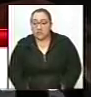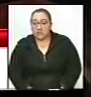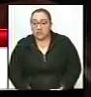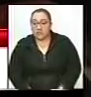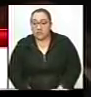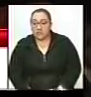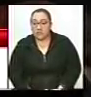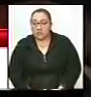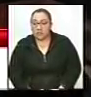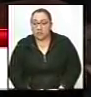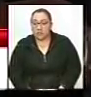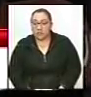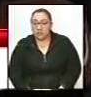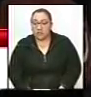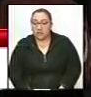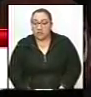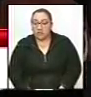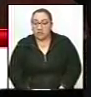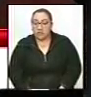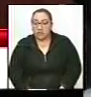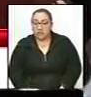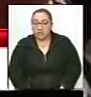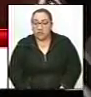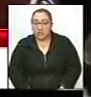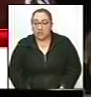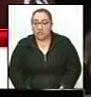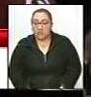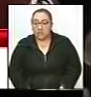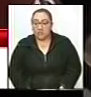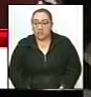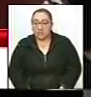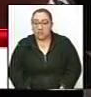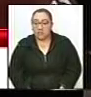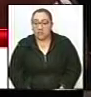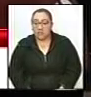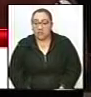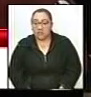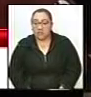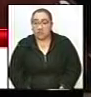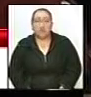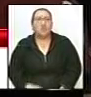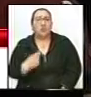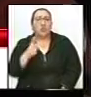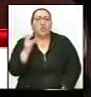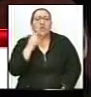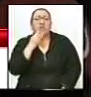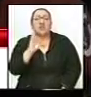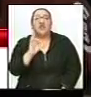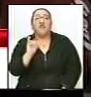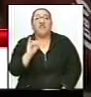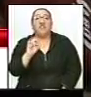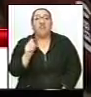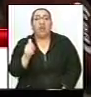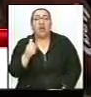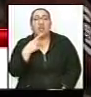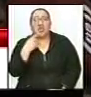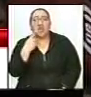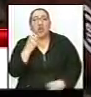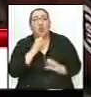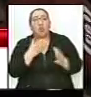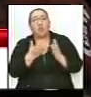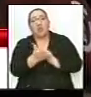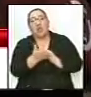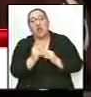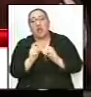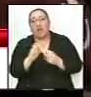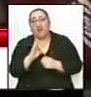eventual desafiliación por parte de la FIFA, que hay un peligro? Bueno, yo he escuchado también esa información respecto a que habría un comunicado de la